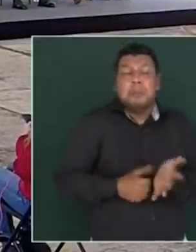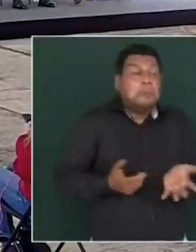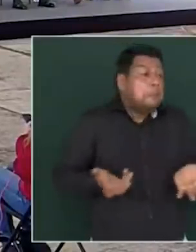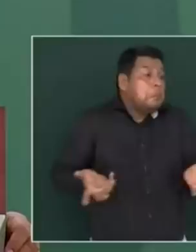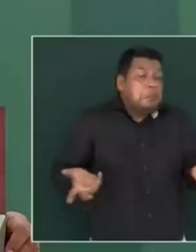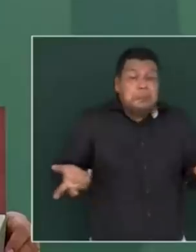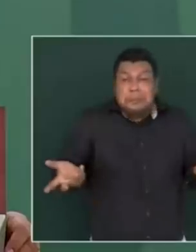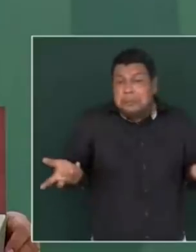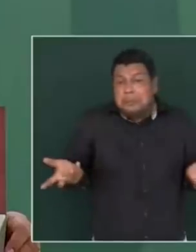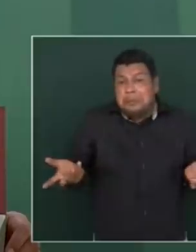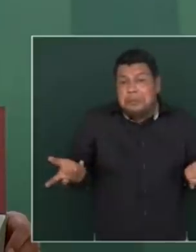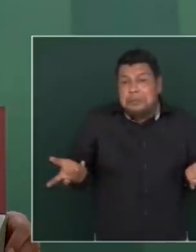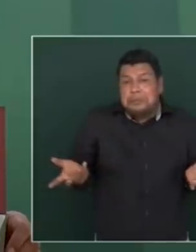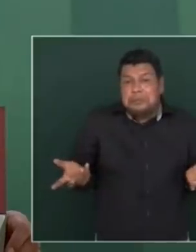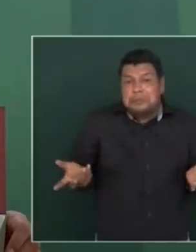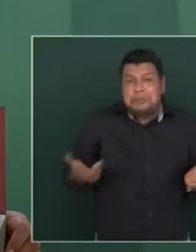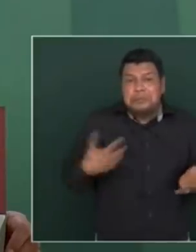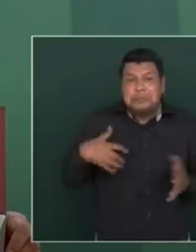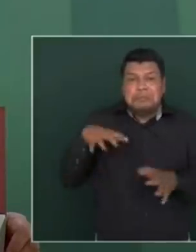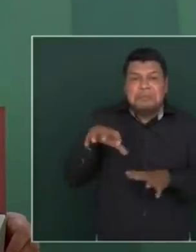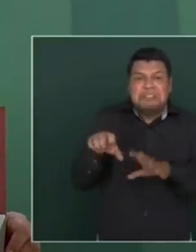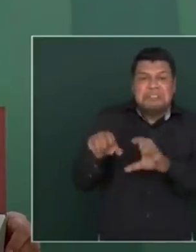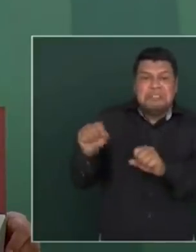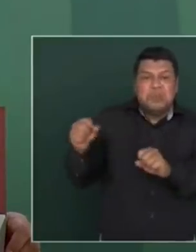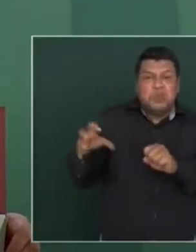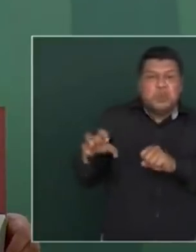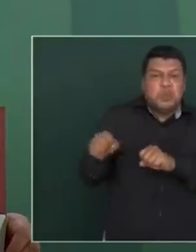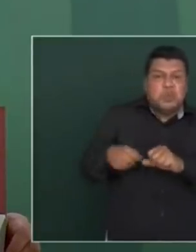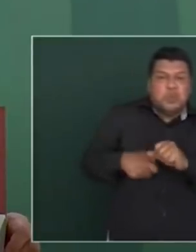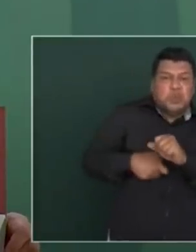No voy a hablar de Acteal